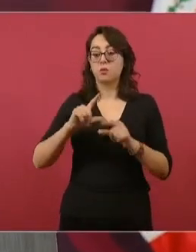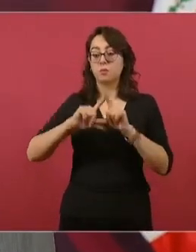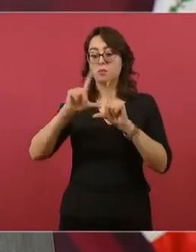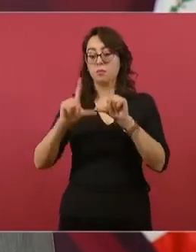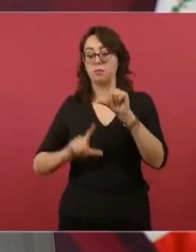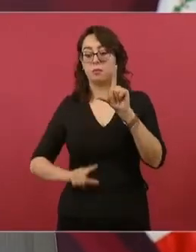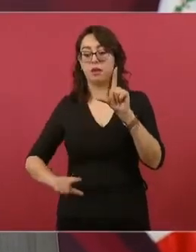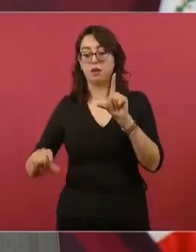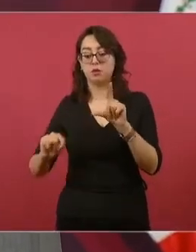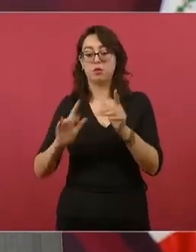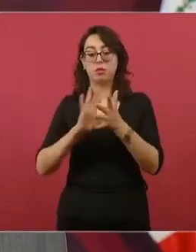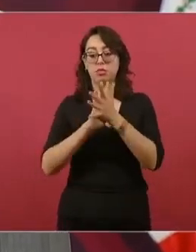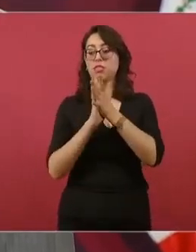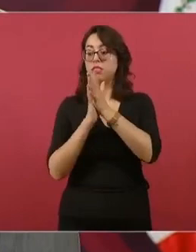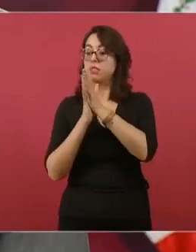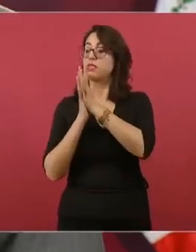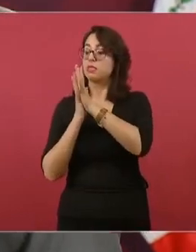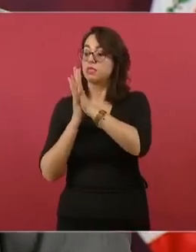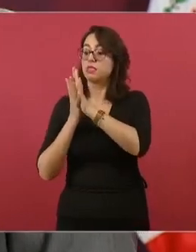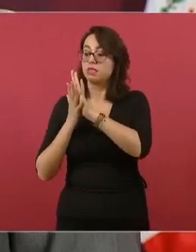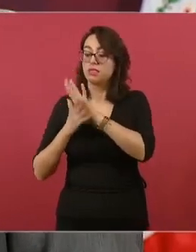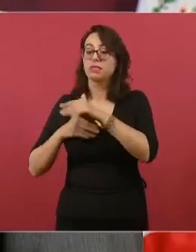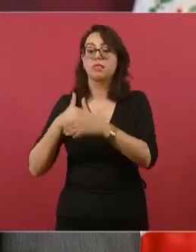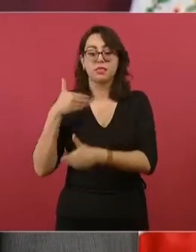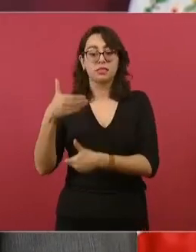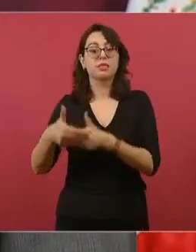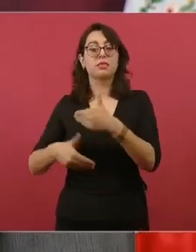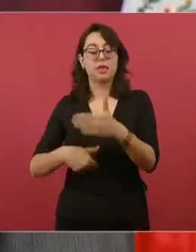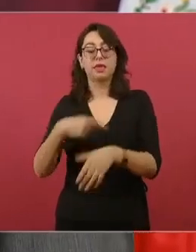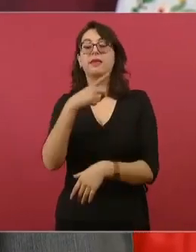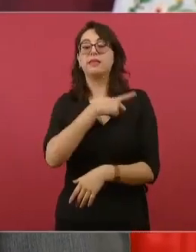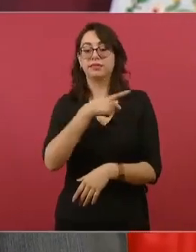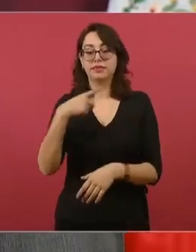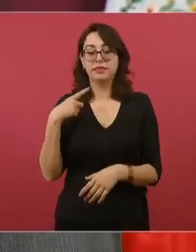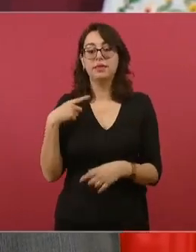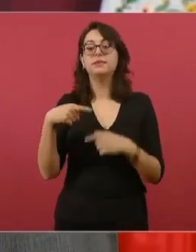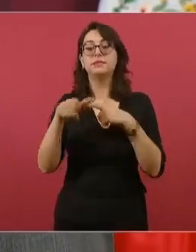porque hay que terminar de